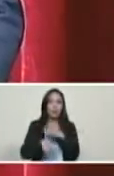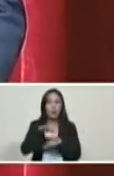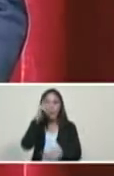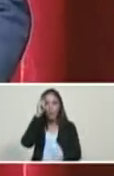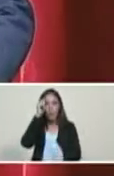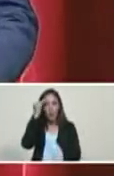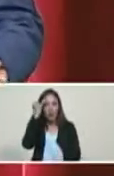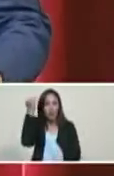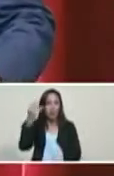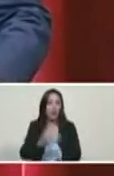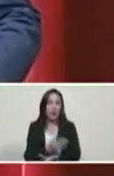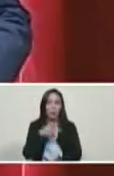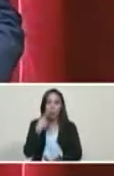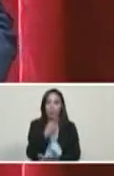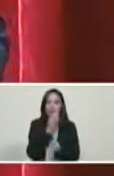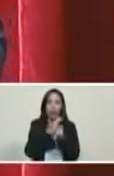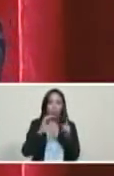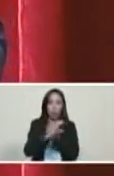política, cultural.